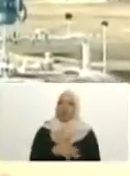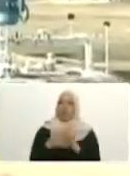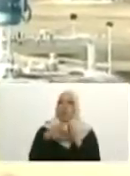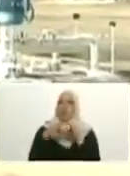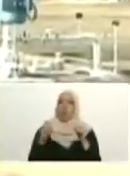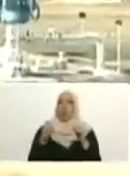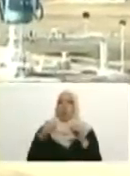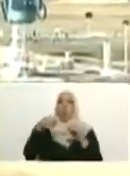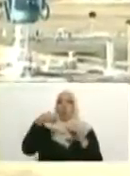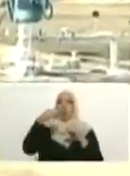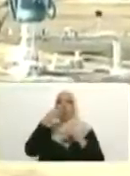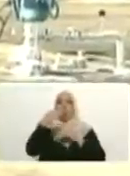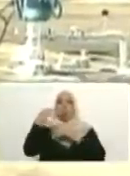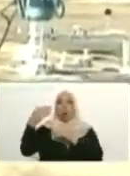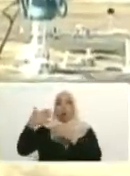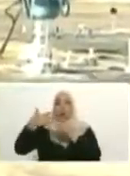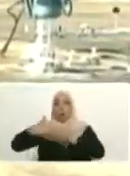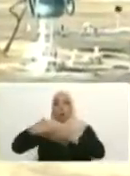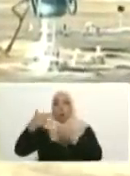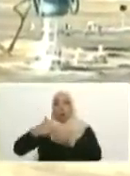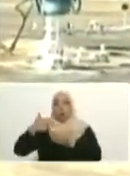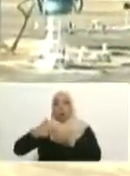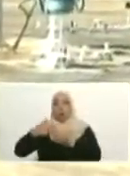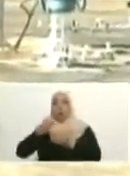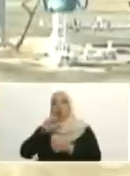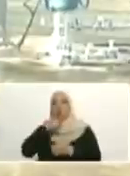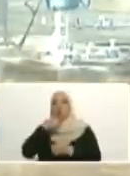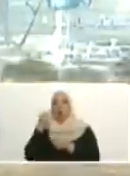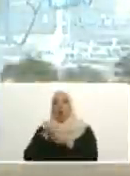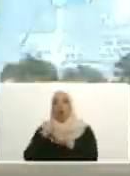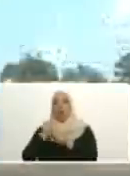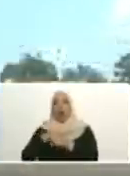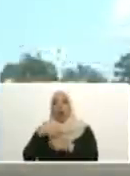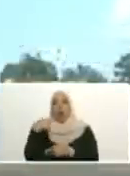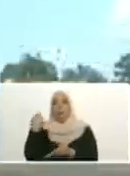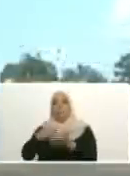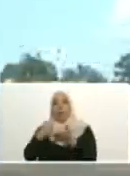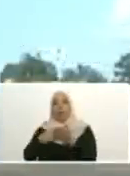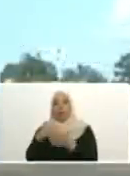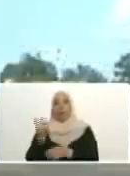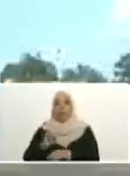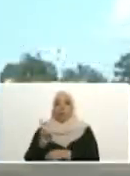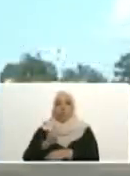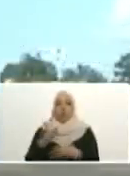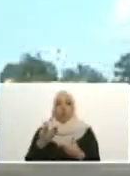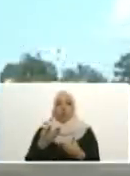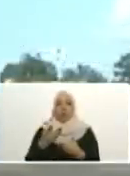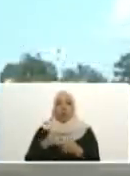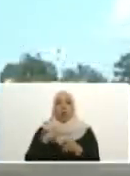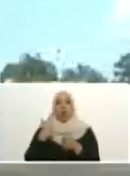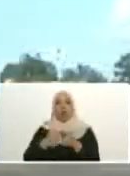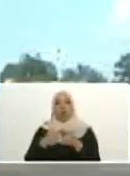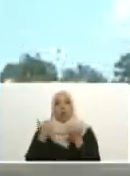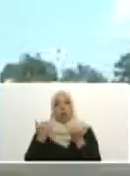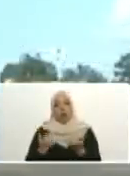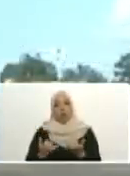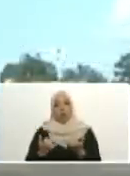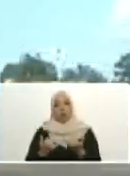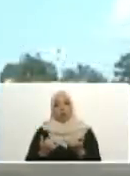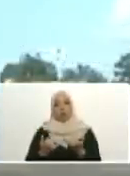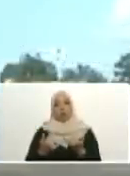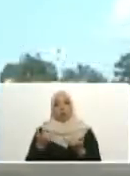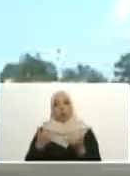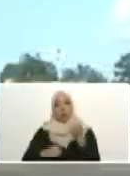el fondo de pensiones de toda la clase trabajadora de Venezuela. Entonces, aquí vemos que